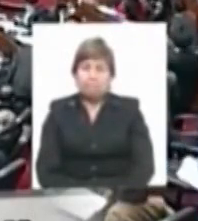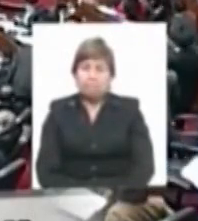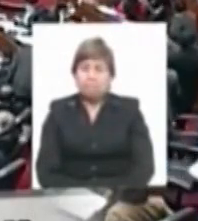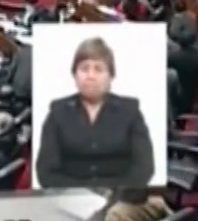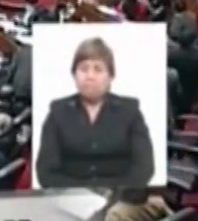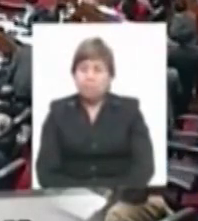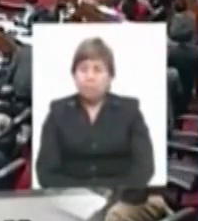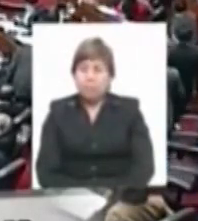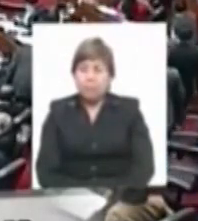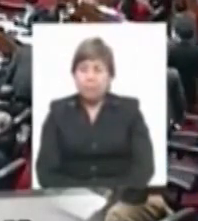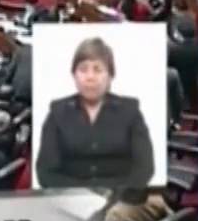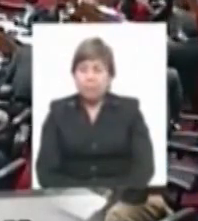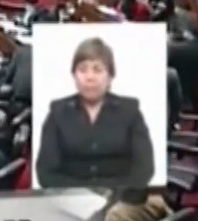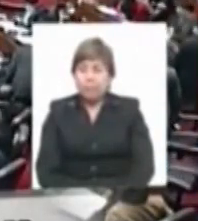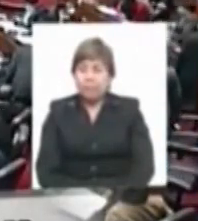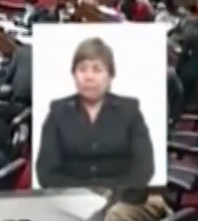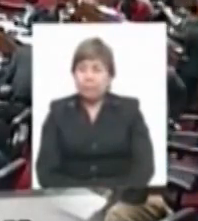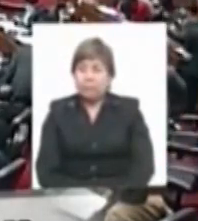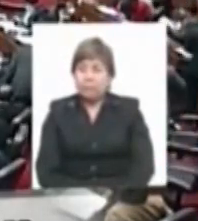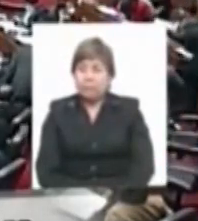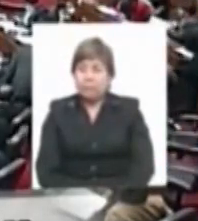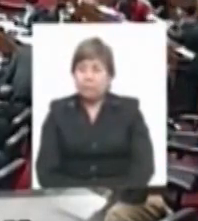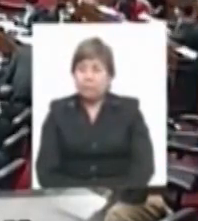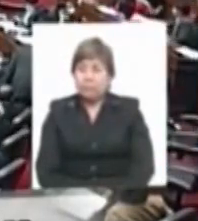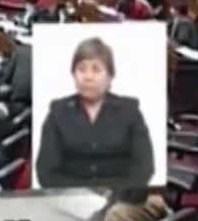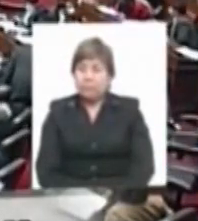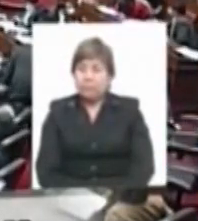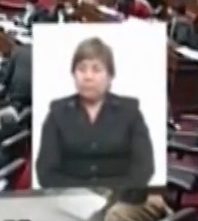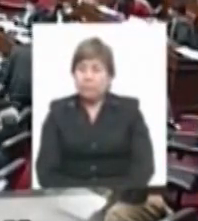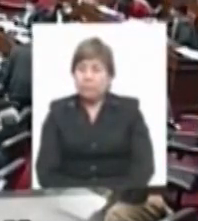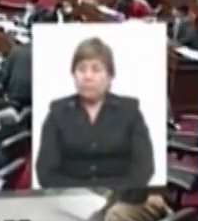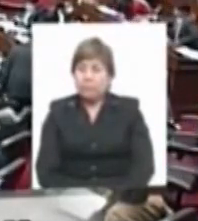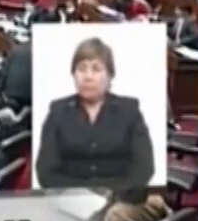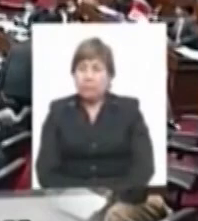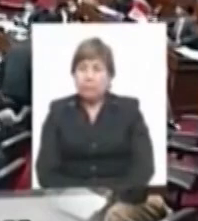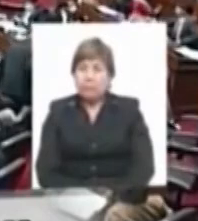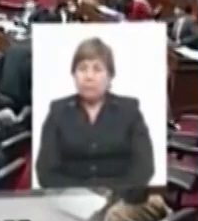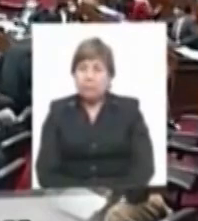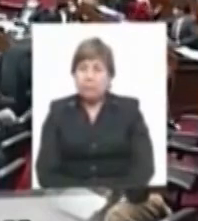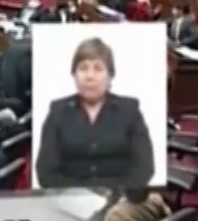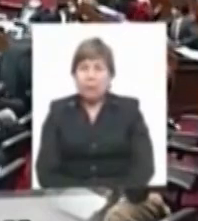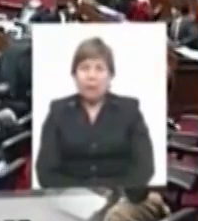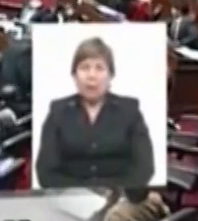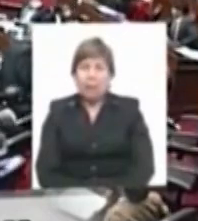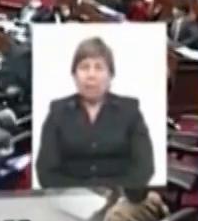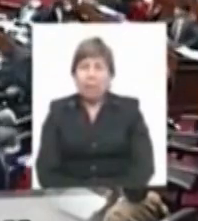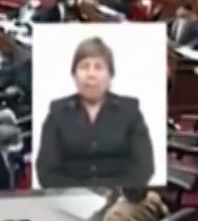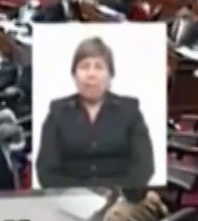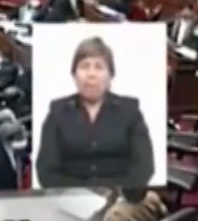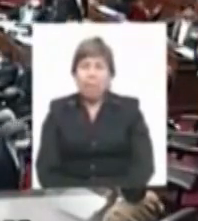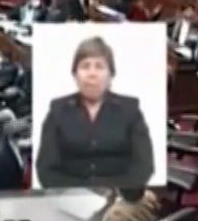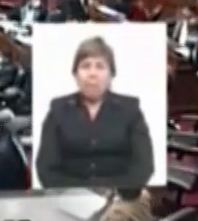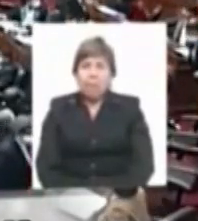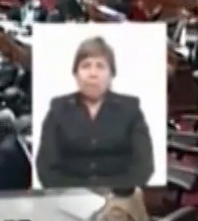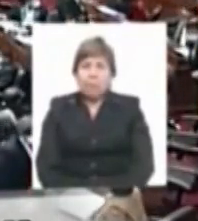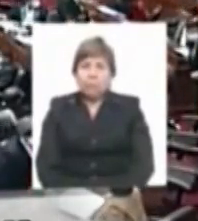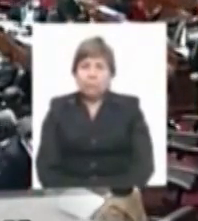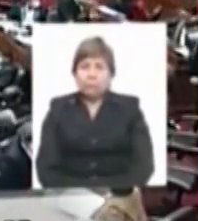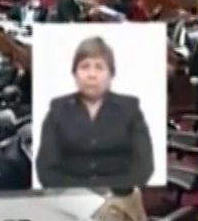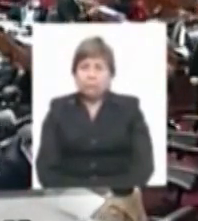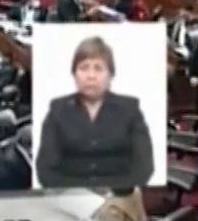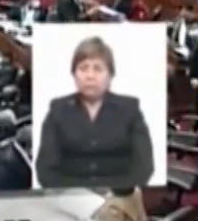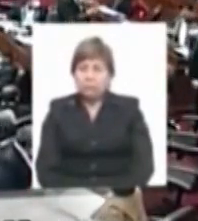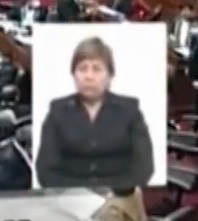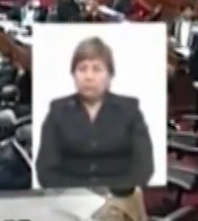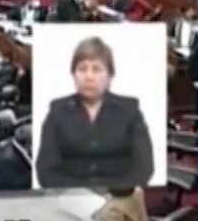que el presidente de la república el poder ejecutivo presentara cuestiones de confianza para forzar a un cierre del congreso en ese tema